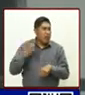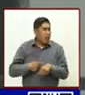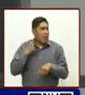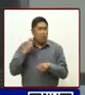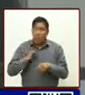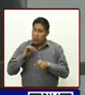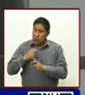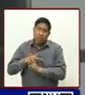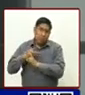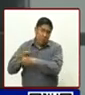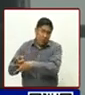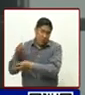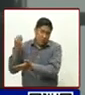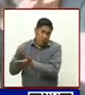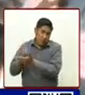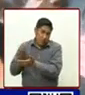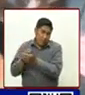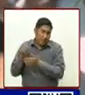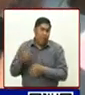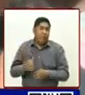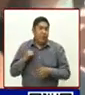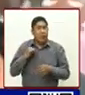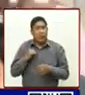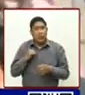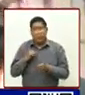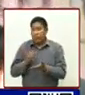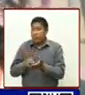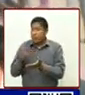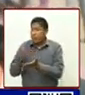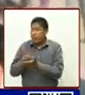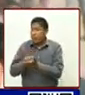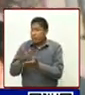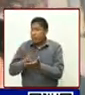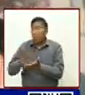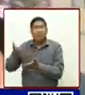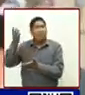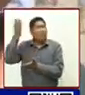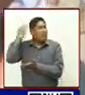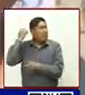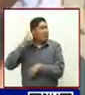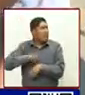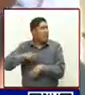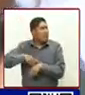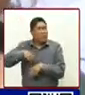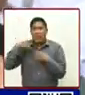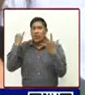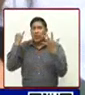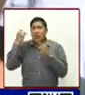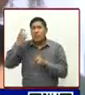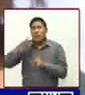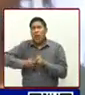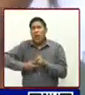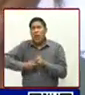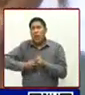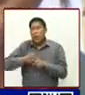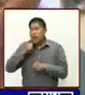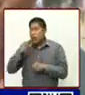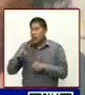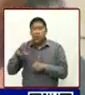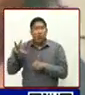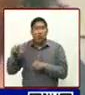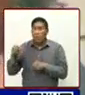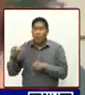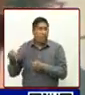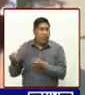yo le presté dinero a ella y yo le fui a cobrar, pero esto ya pasó hace tiempo, hace 6 meses. Ella no me